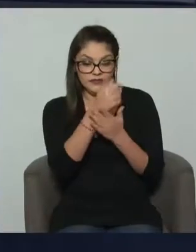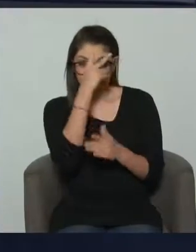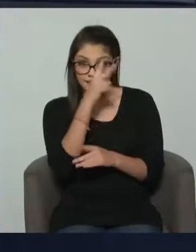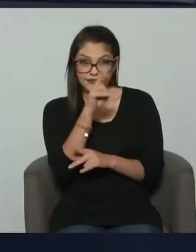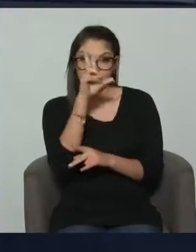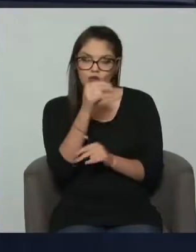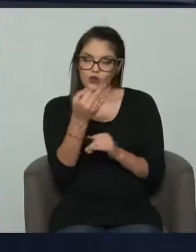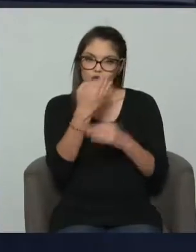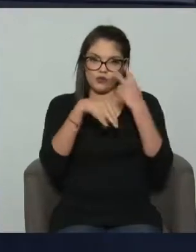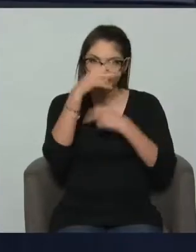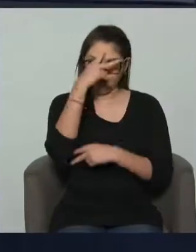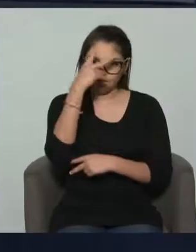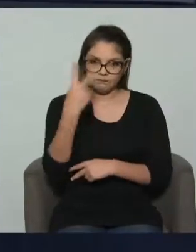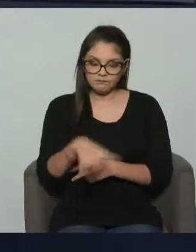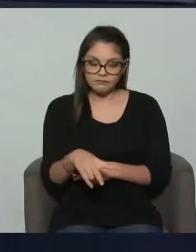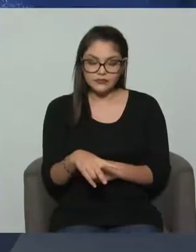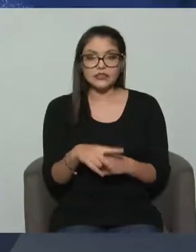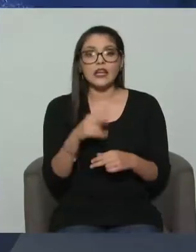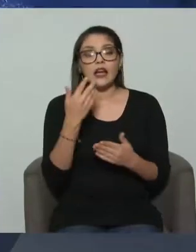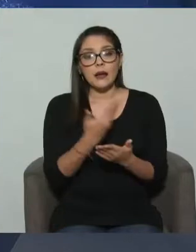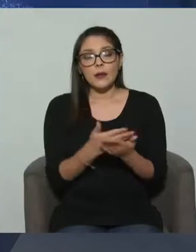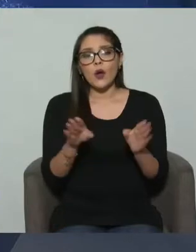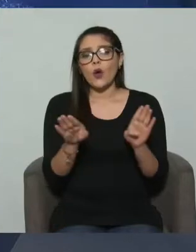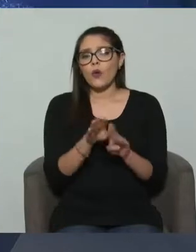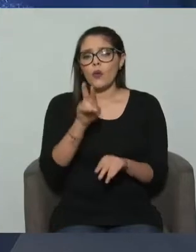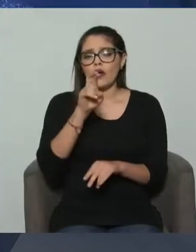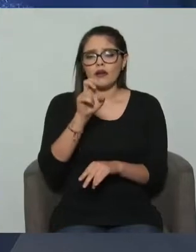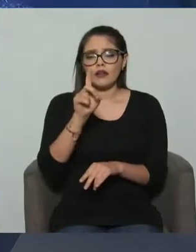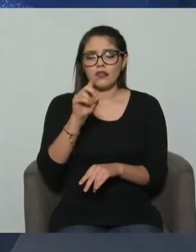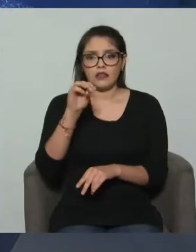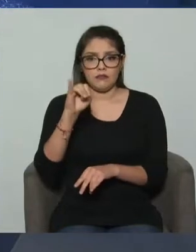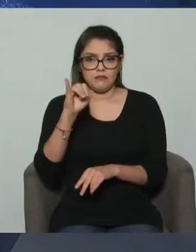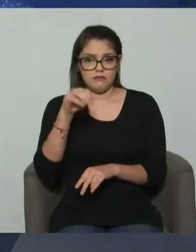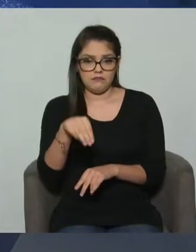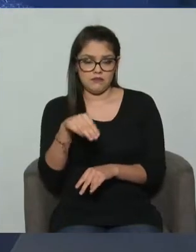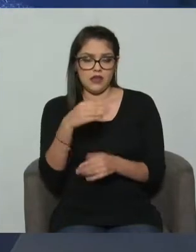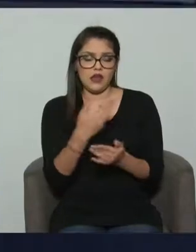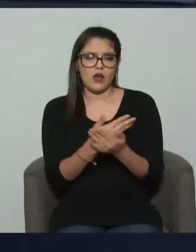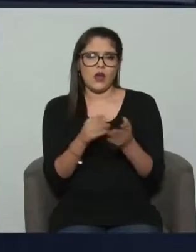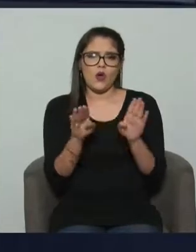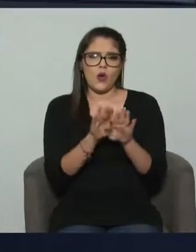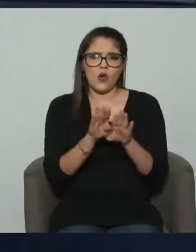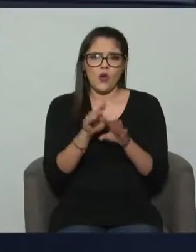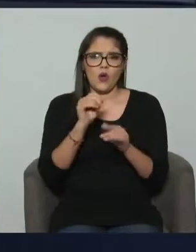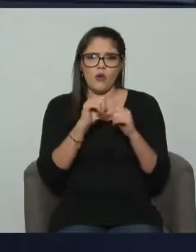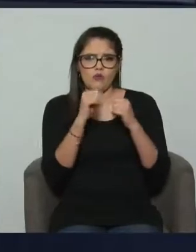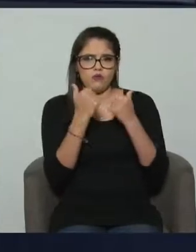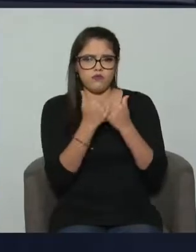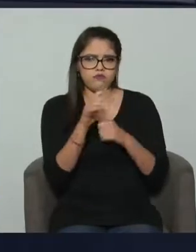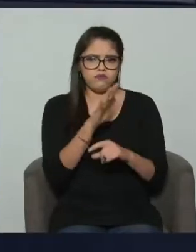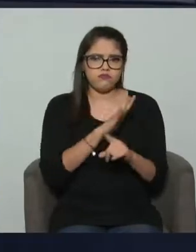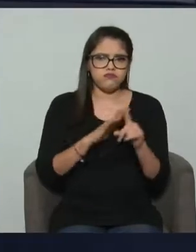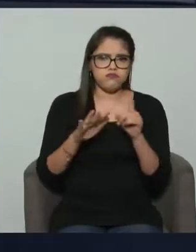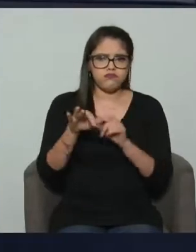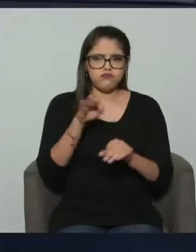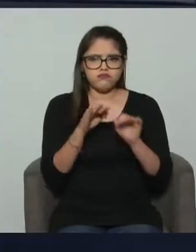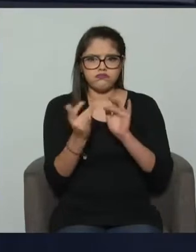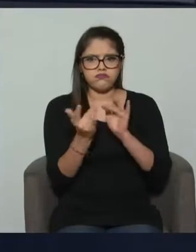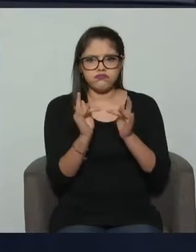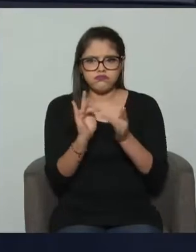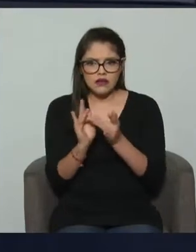nivel nacional, y cómo es que la Redim, a través de todas las organizaciones que estamos ahí como colaborando, somos organizaciones civiles, somos